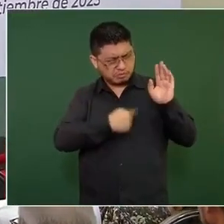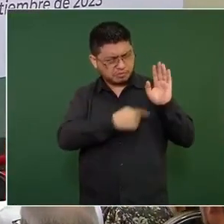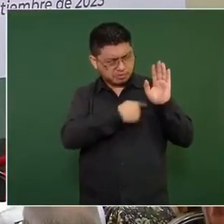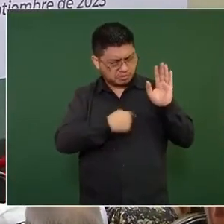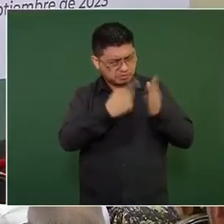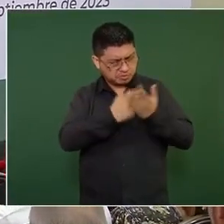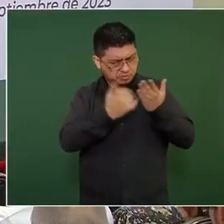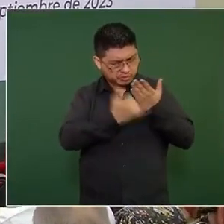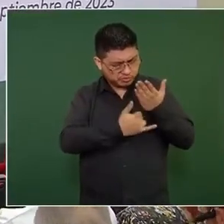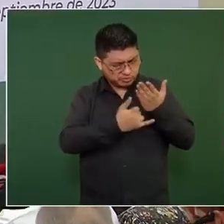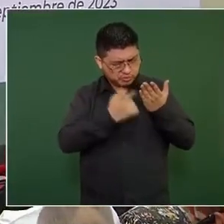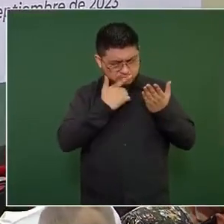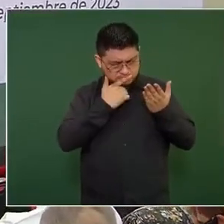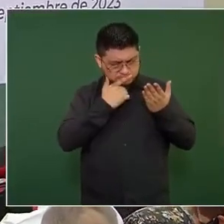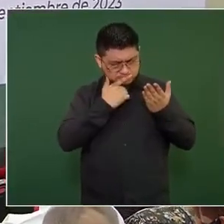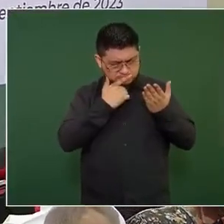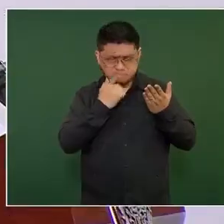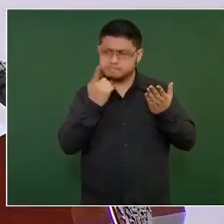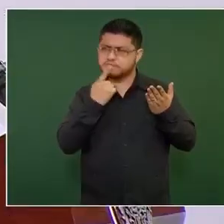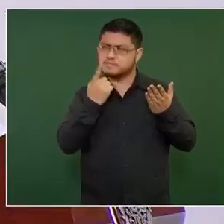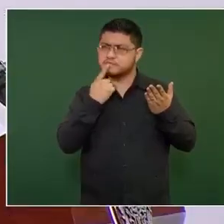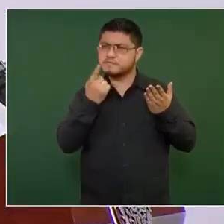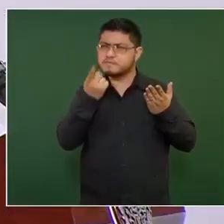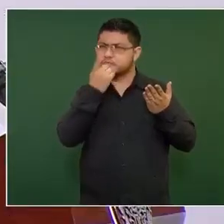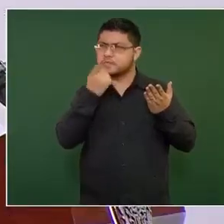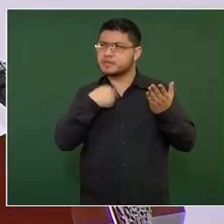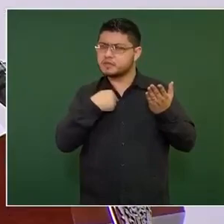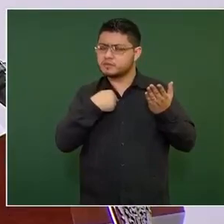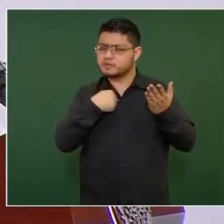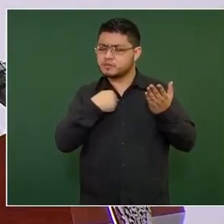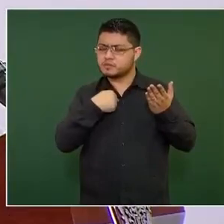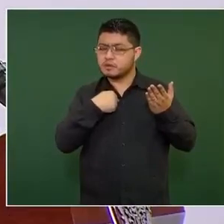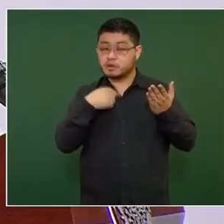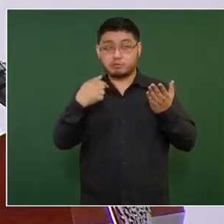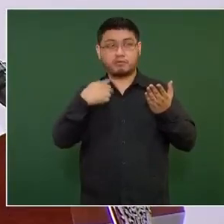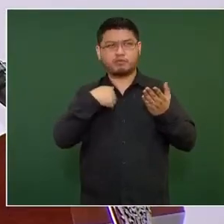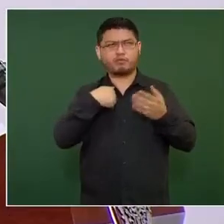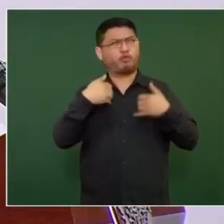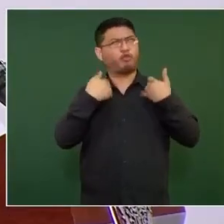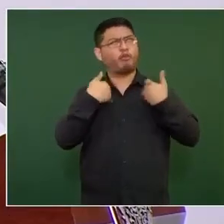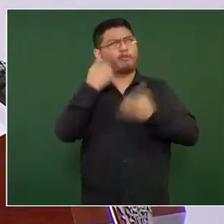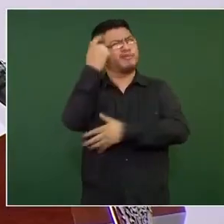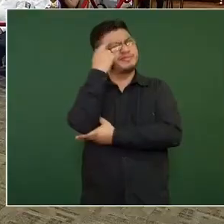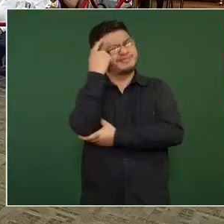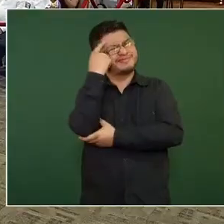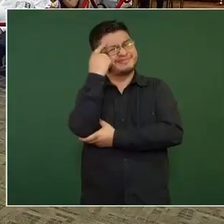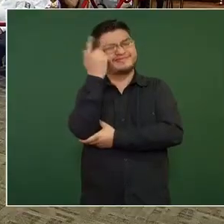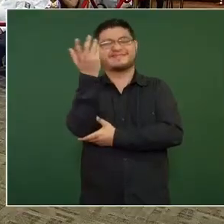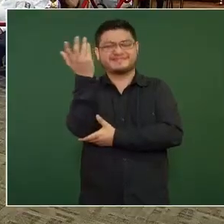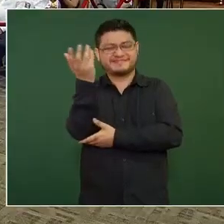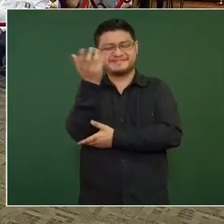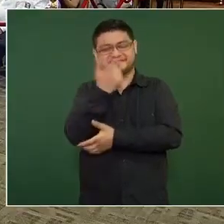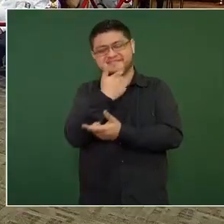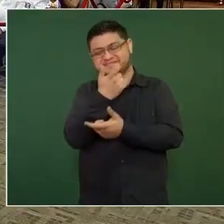proyecto, me dijo también: y estoy joven. Claro.